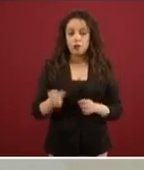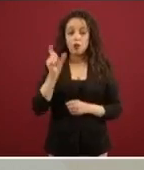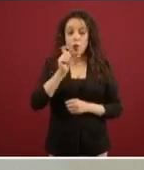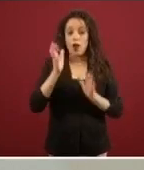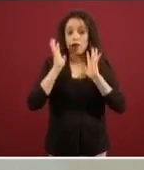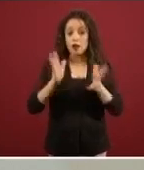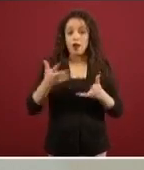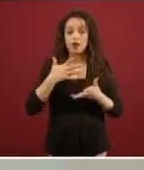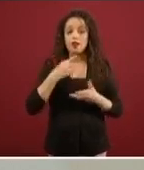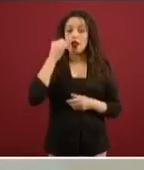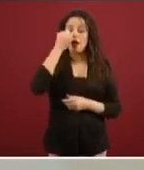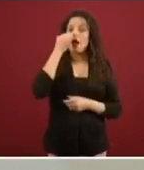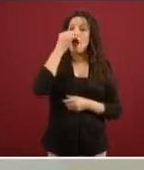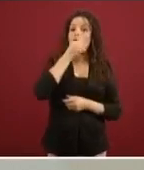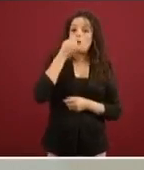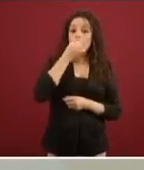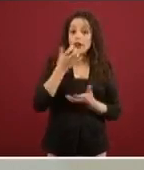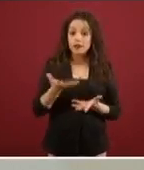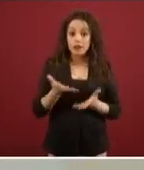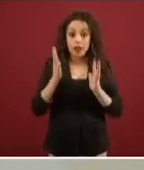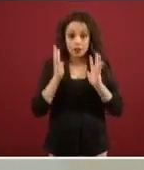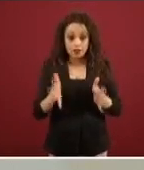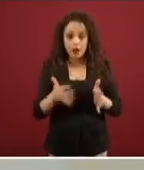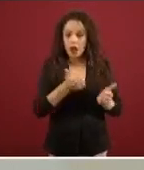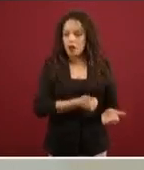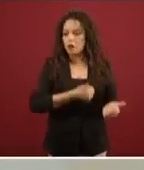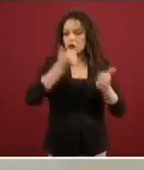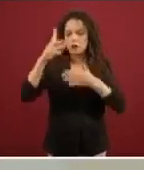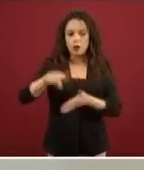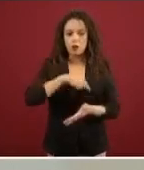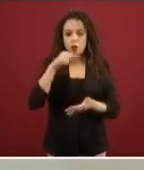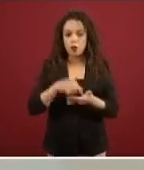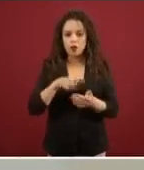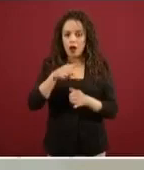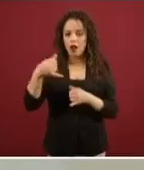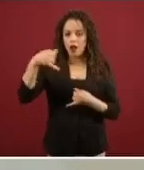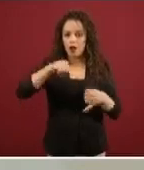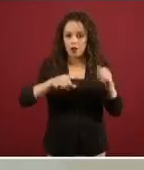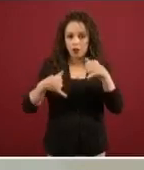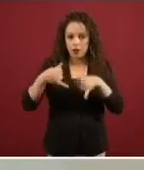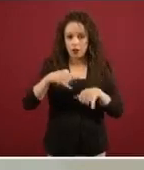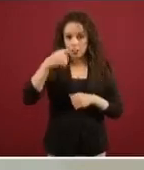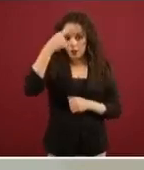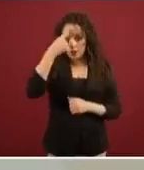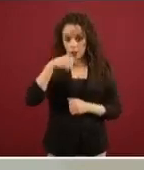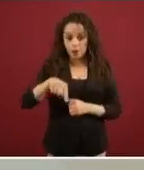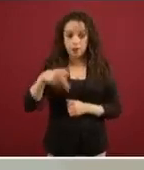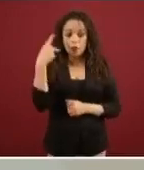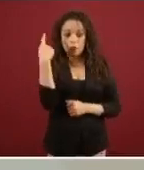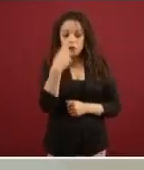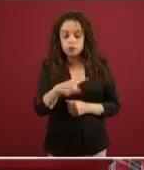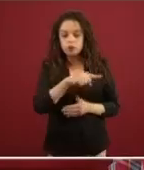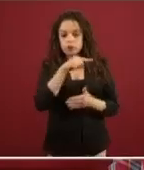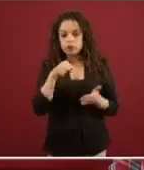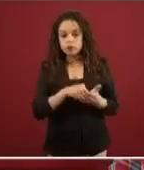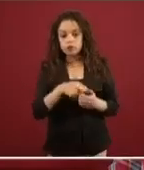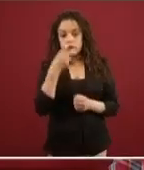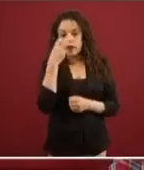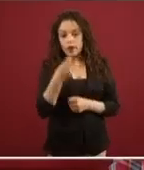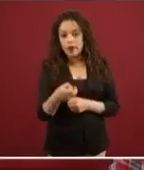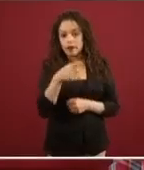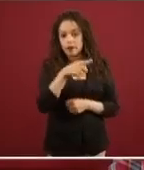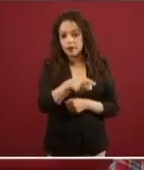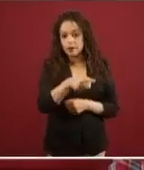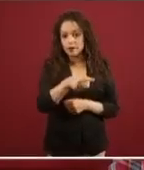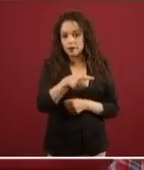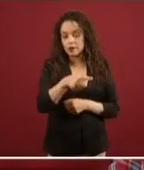va a trasladarse hasta el laboratorio designado para la atención de esa unidad. Recordando que tenemos